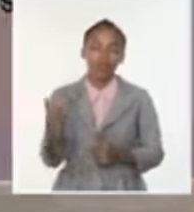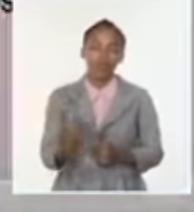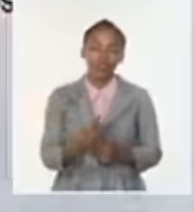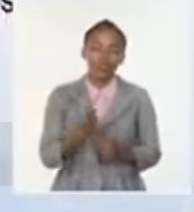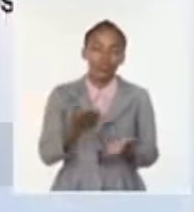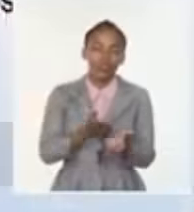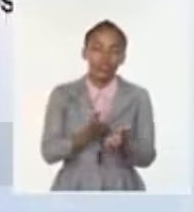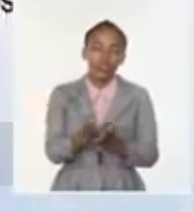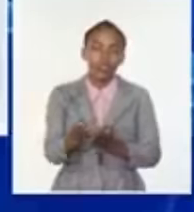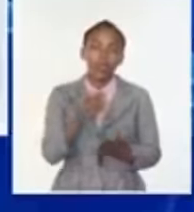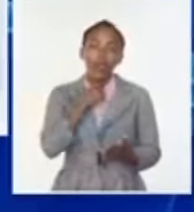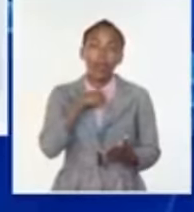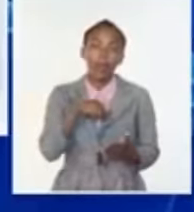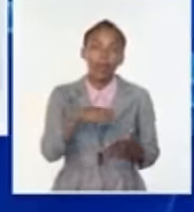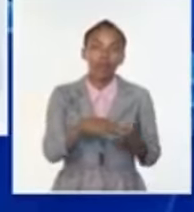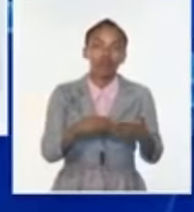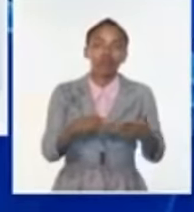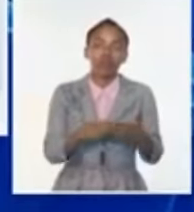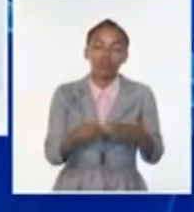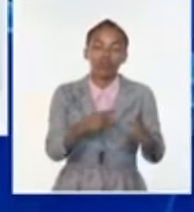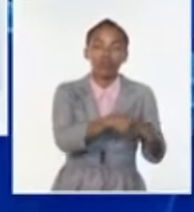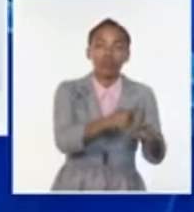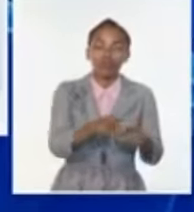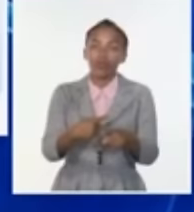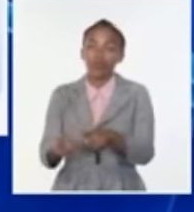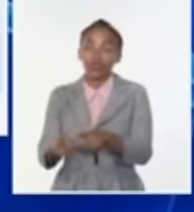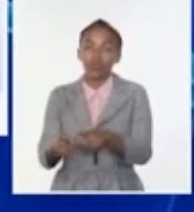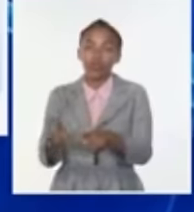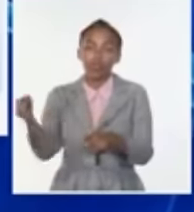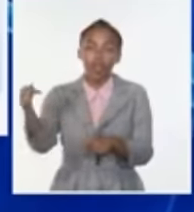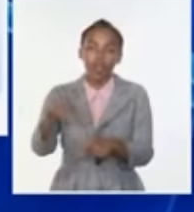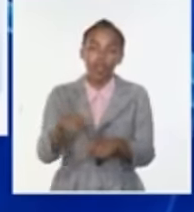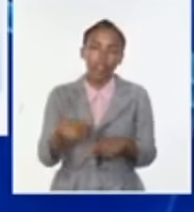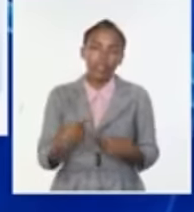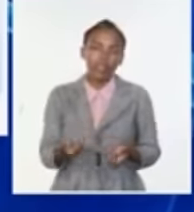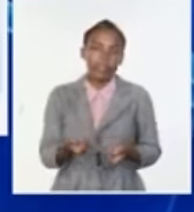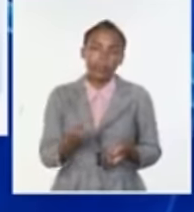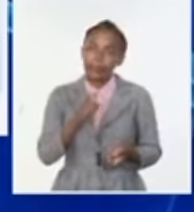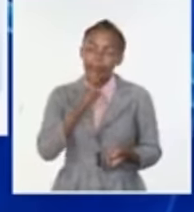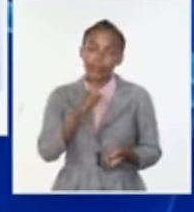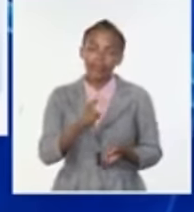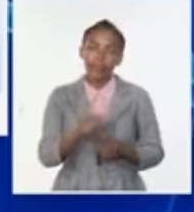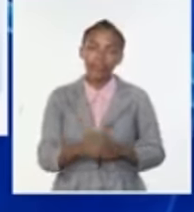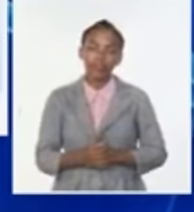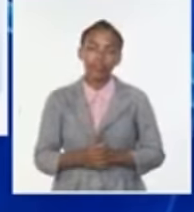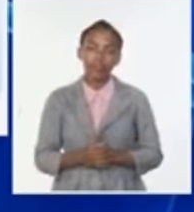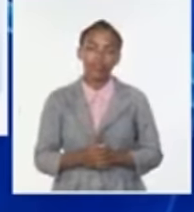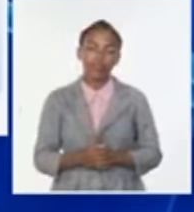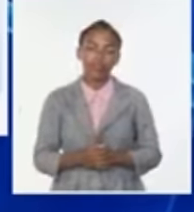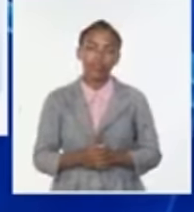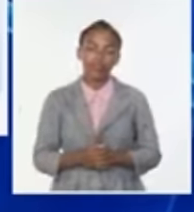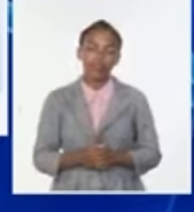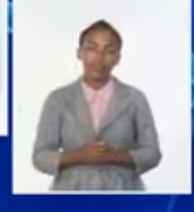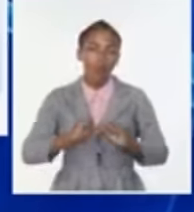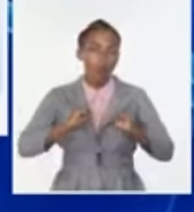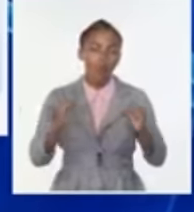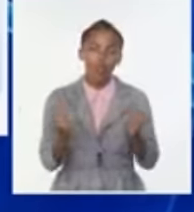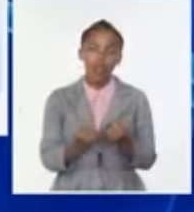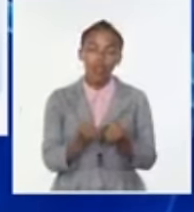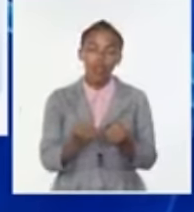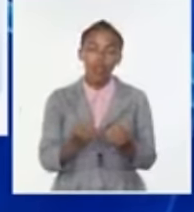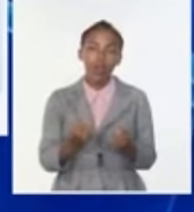entren tantas mercancías y que sigamos cobrando moneda nacional. Entonces hay que establecer el cobro en la frontera en